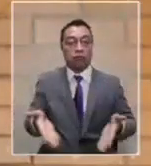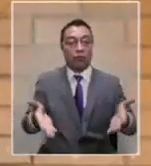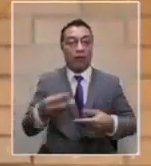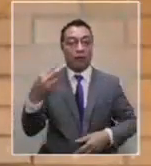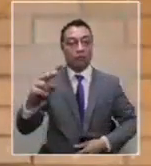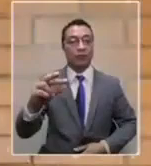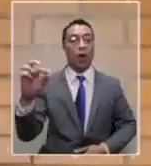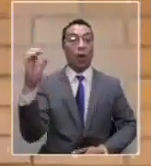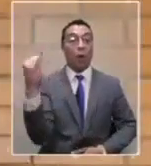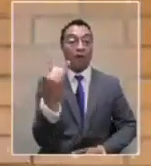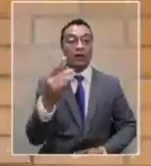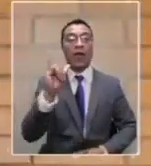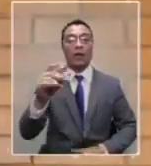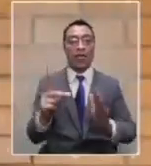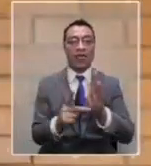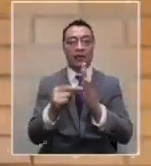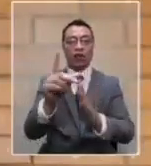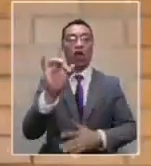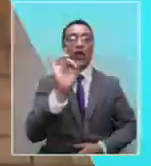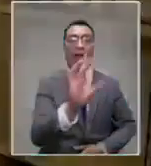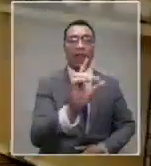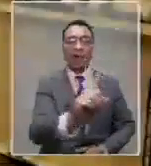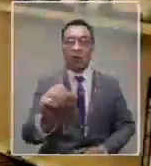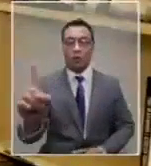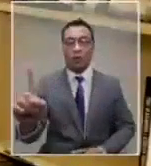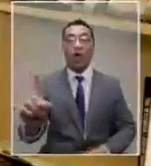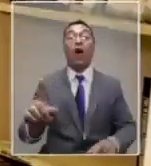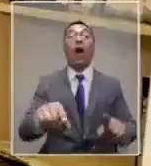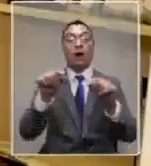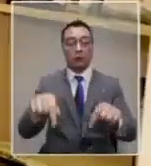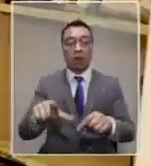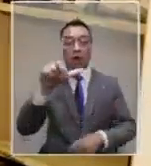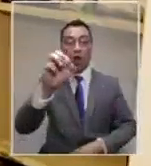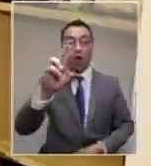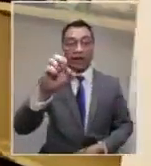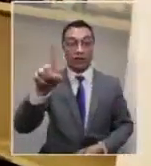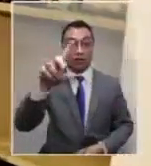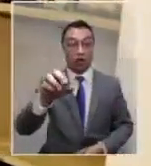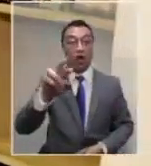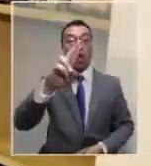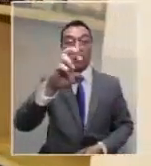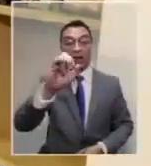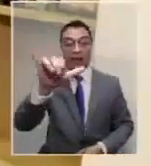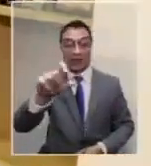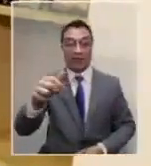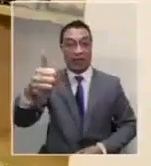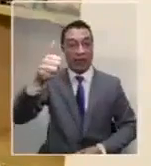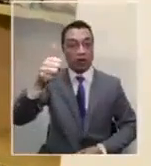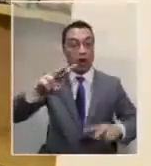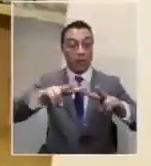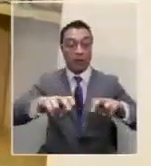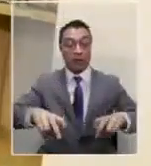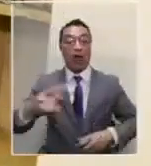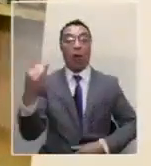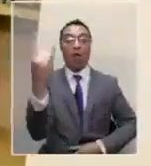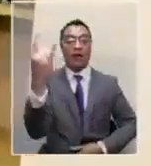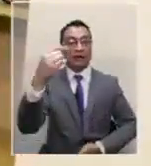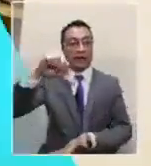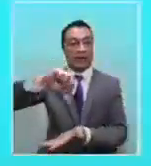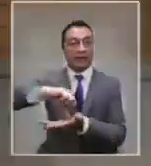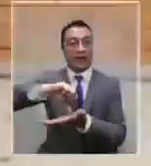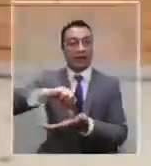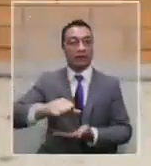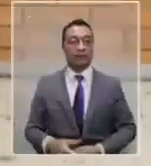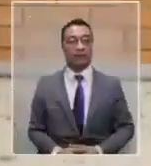la universidad y el desarrollo de cada uno de ellos. Estaremos con Lorenzo Reyes, director de investigación de la Universidad